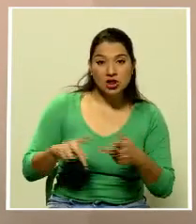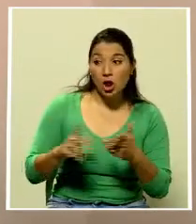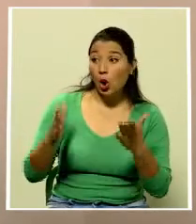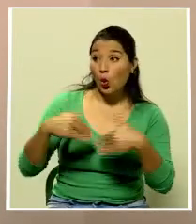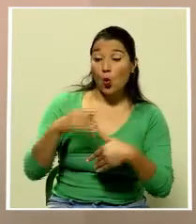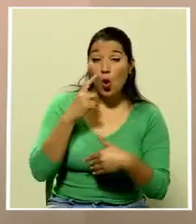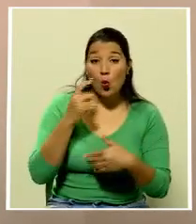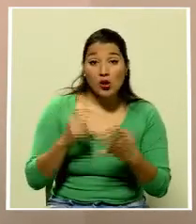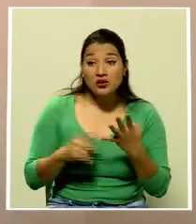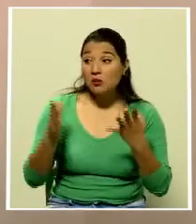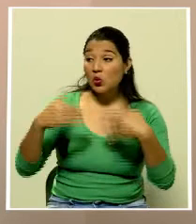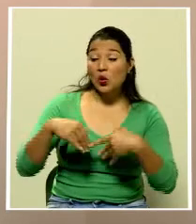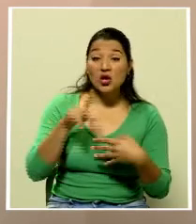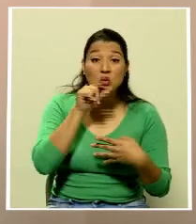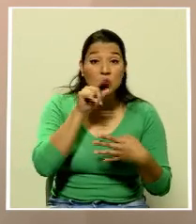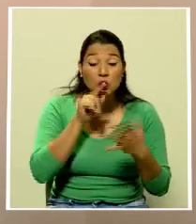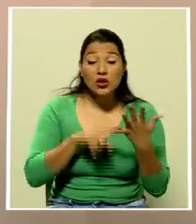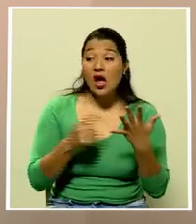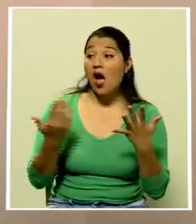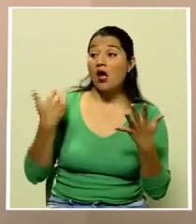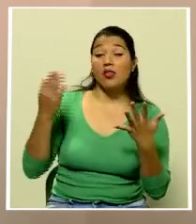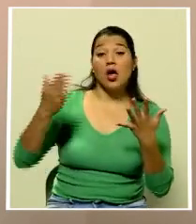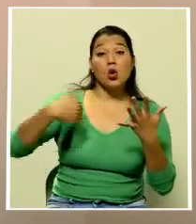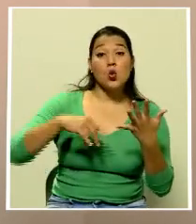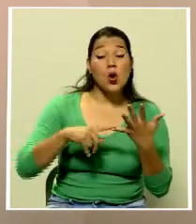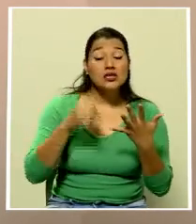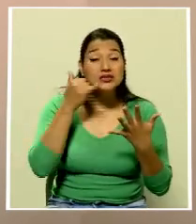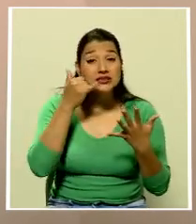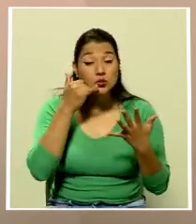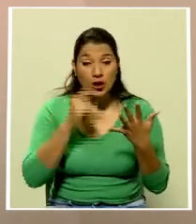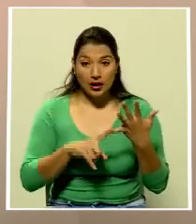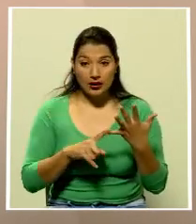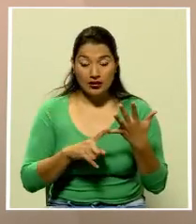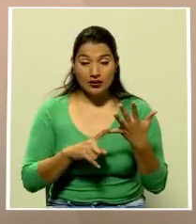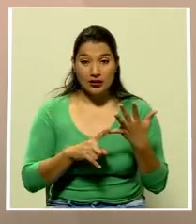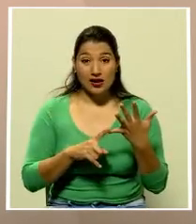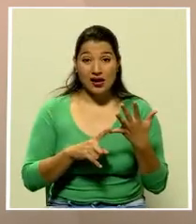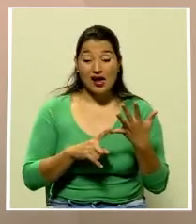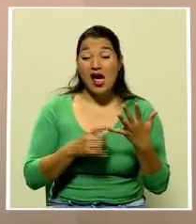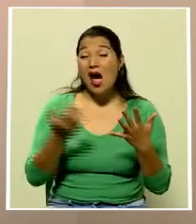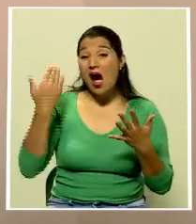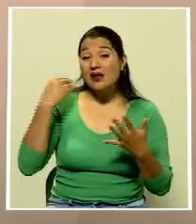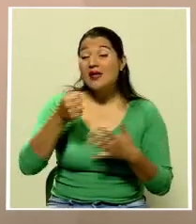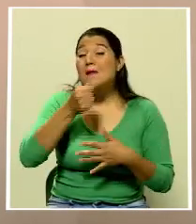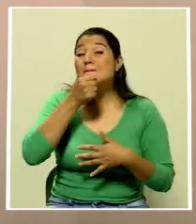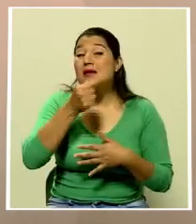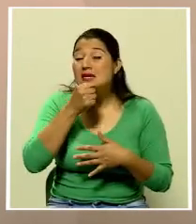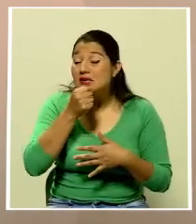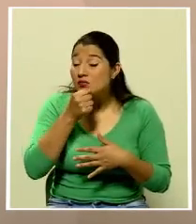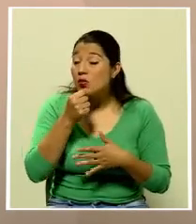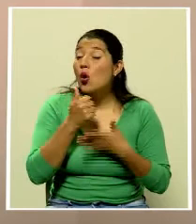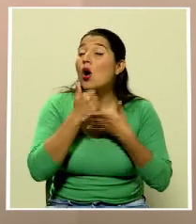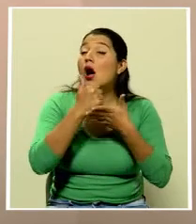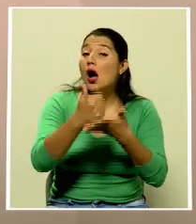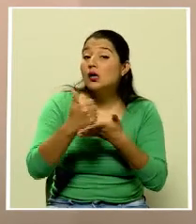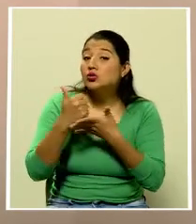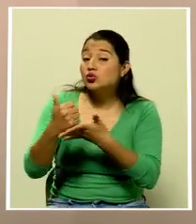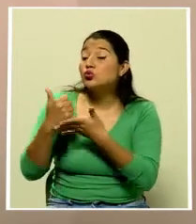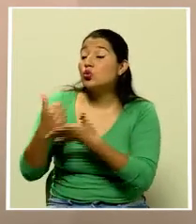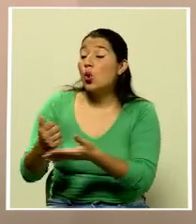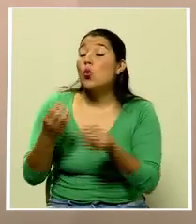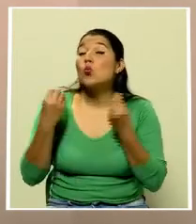WhatsApp, cuando no había Twitter, cuando no había celulares, el periodismo libró batallas